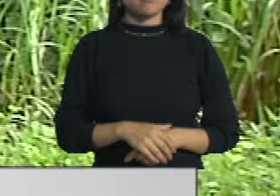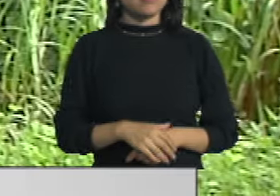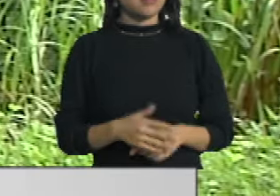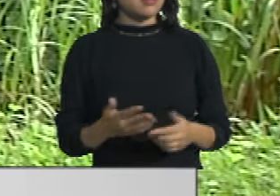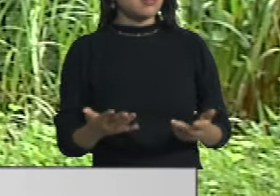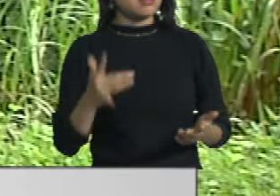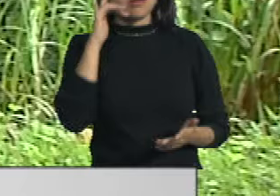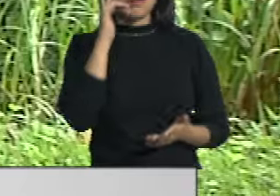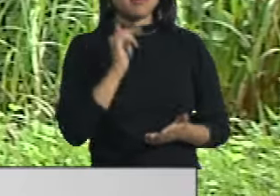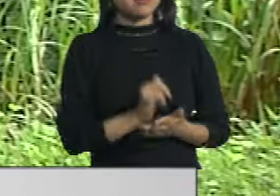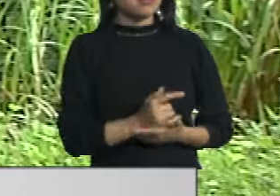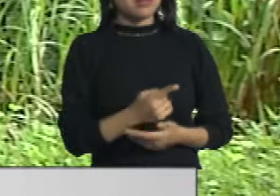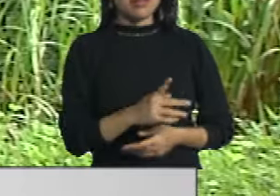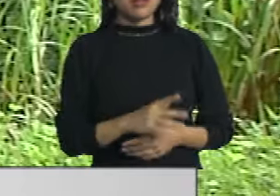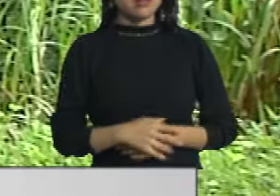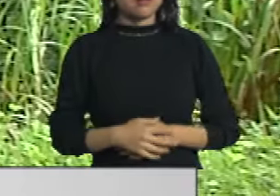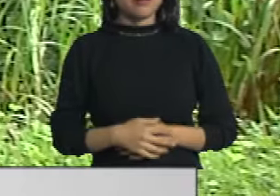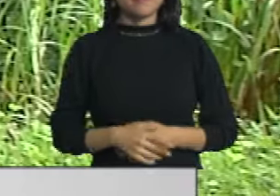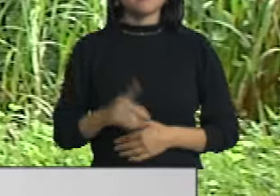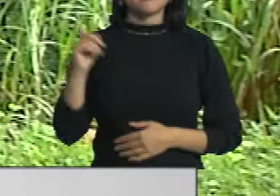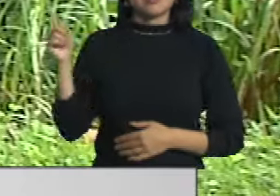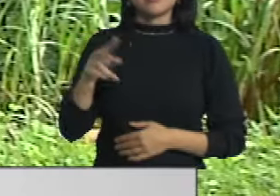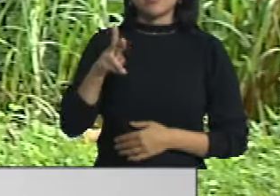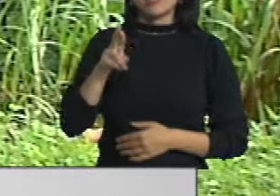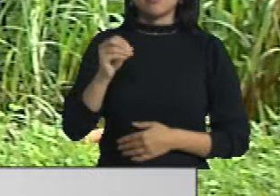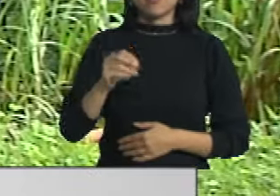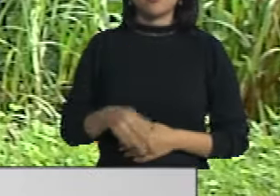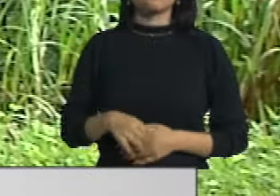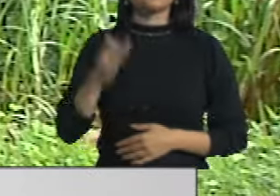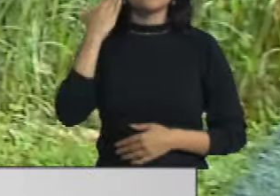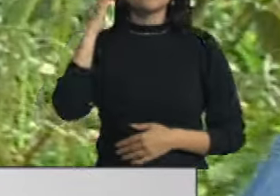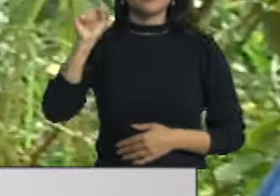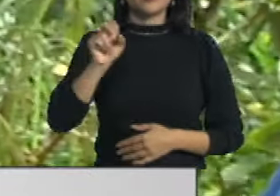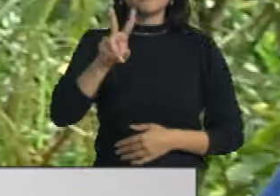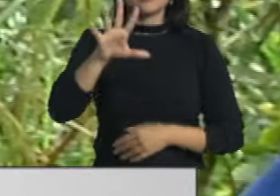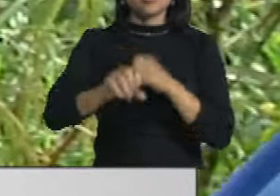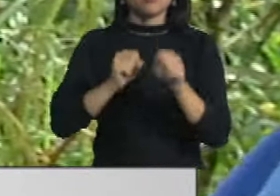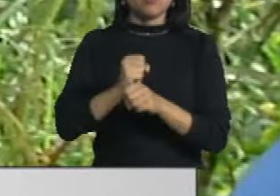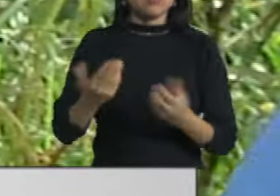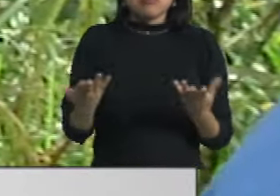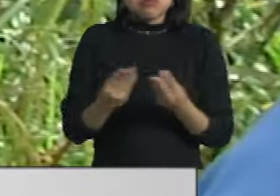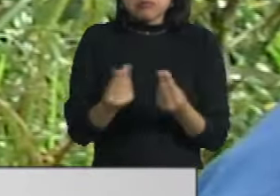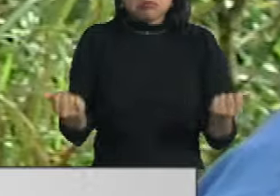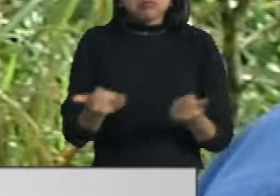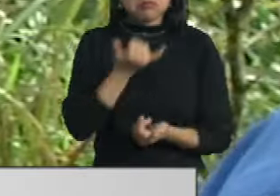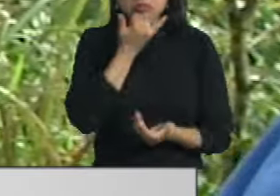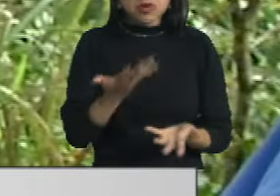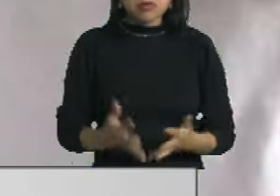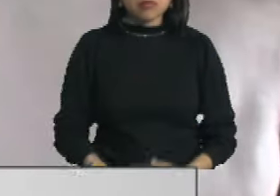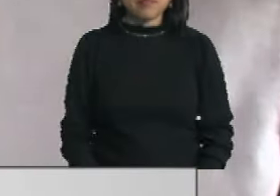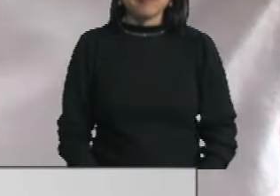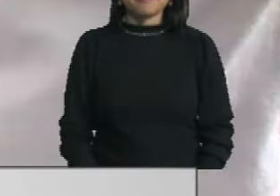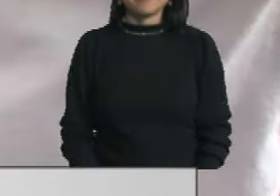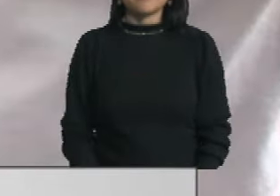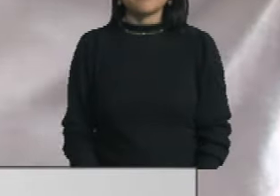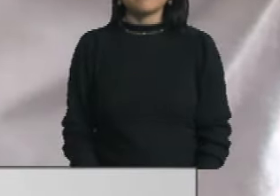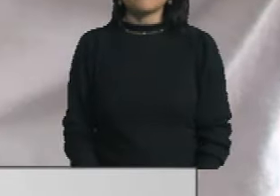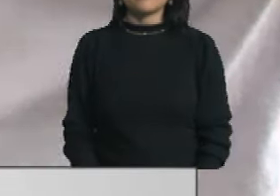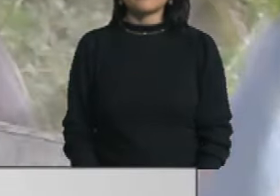Ay, no le puedo creer eso. Duván es hermano de Derlis Paneso. Ella tiene 25 años y tampoco aparece. Bueno, la sospecha fundamental es